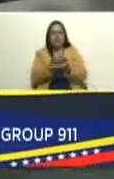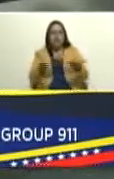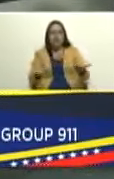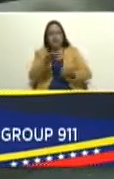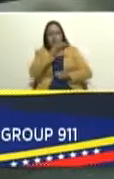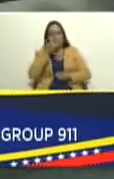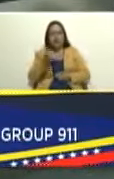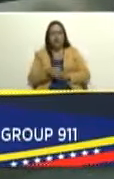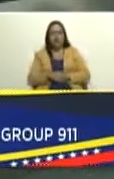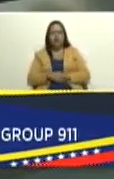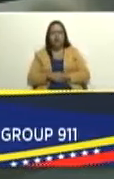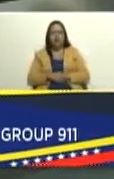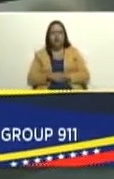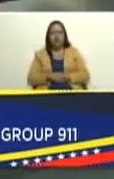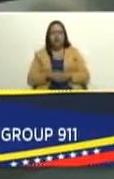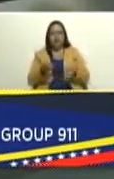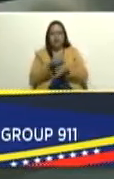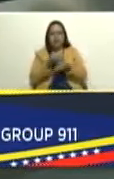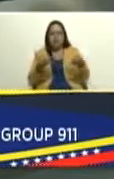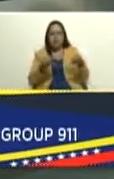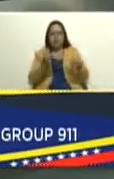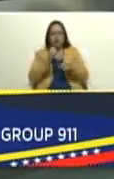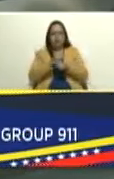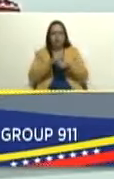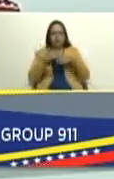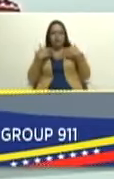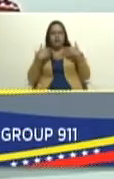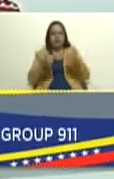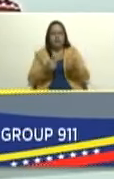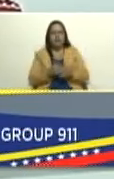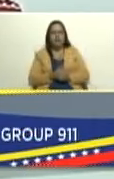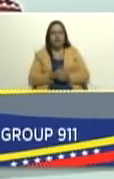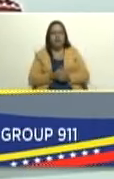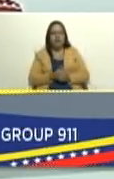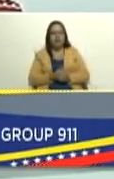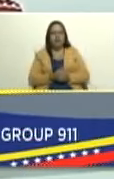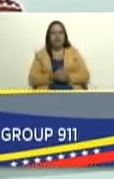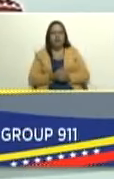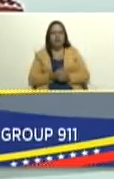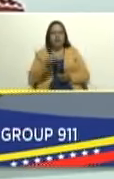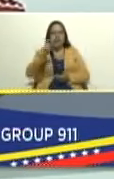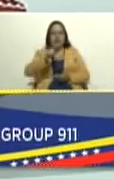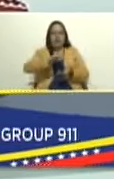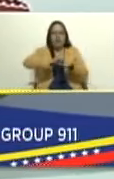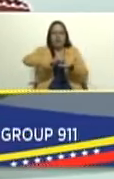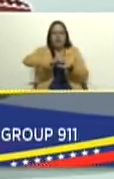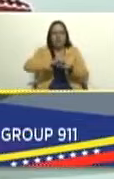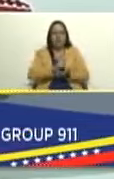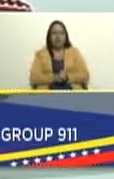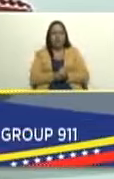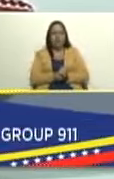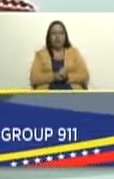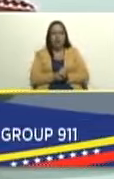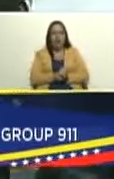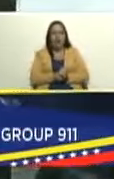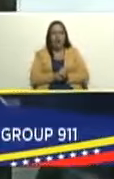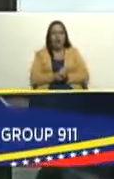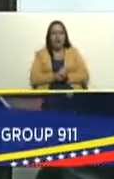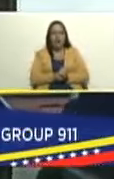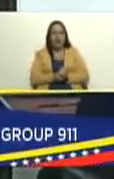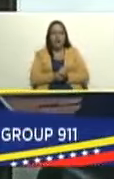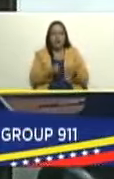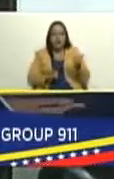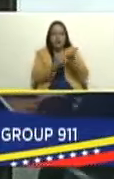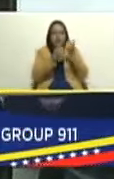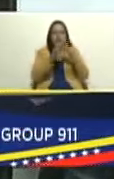y una calidad de salud que tanto amerita nuestra parroquia, consolidando todos los aspectos en